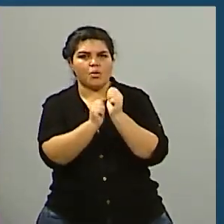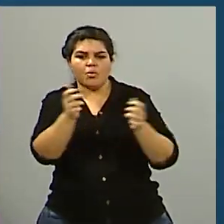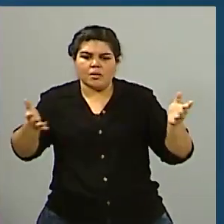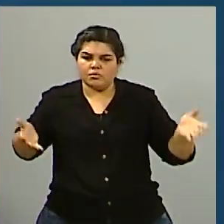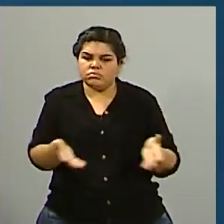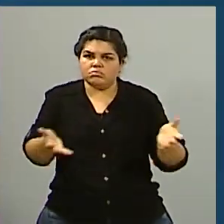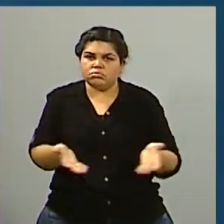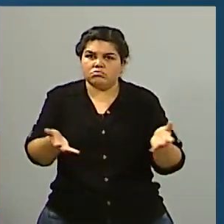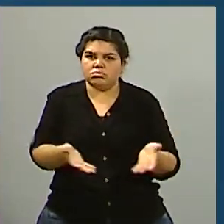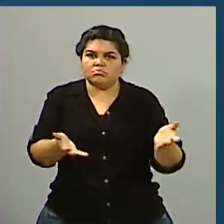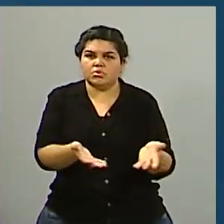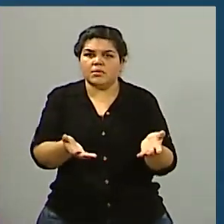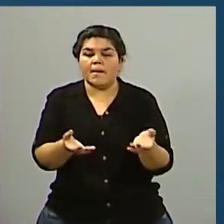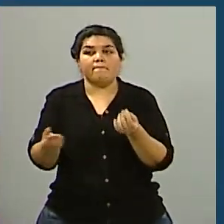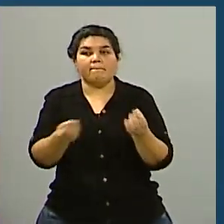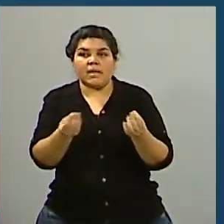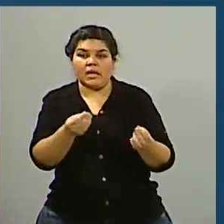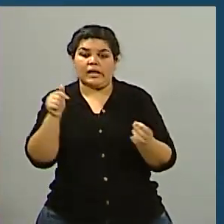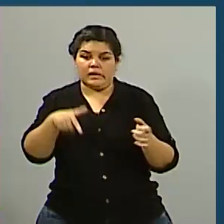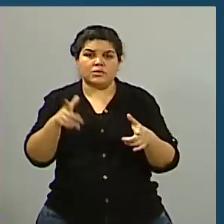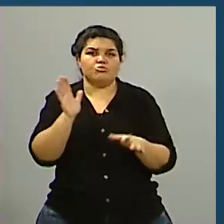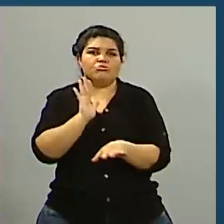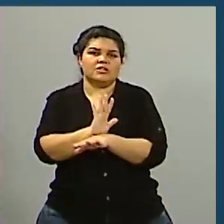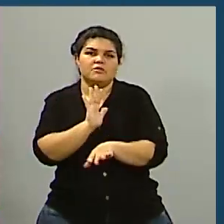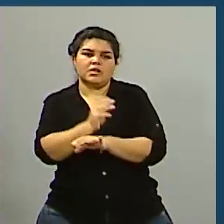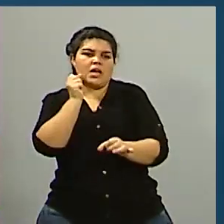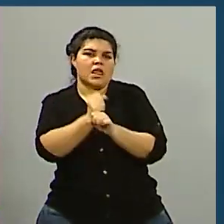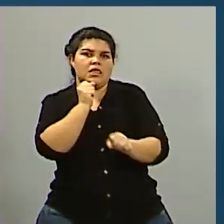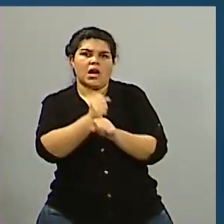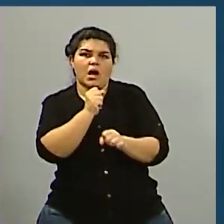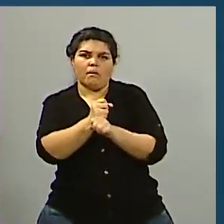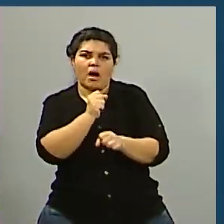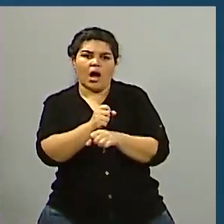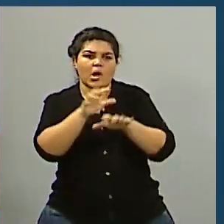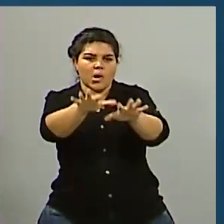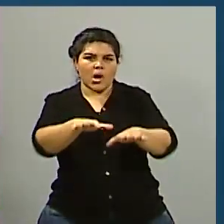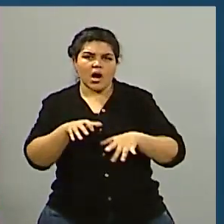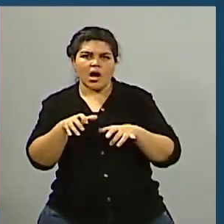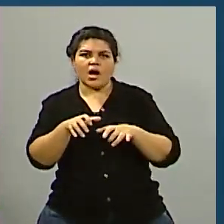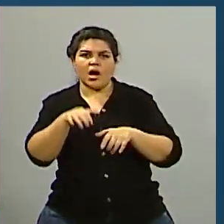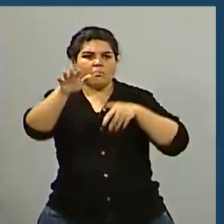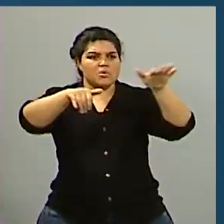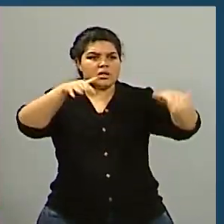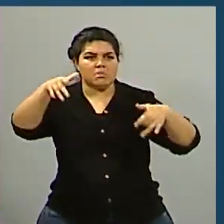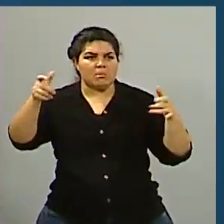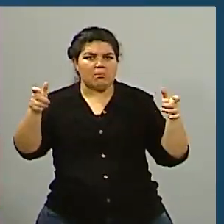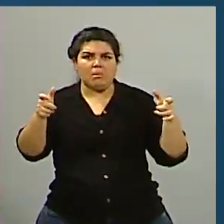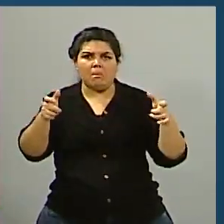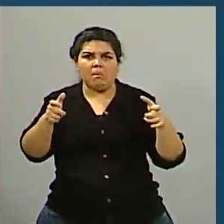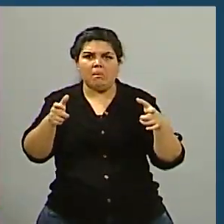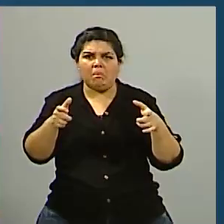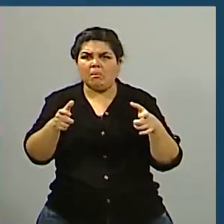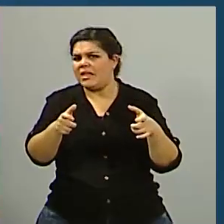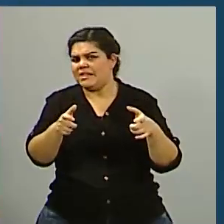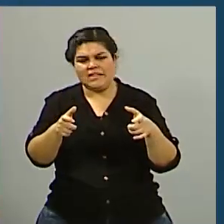o contextos en donde esto se ha agravado. Mauro, ¿y por qué? ¿Cuáles son los motivos que hacen que